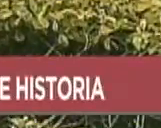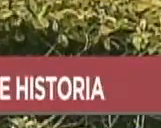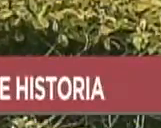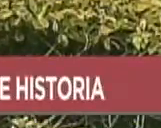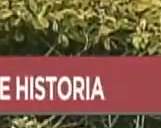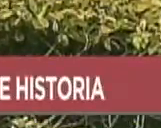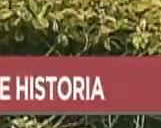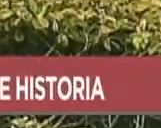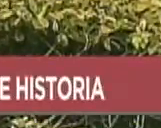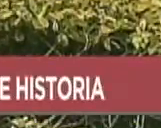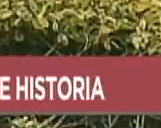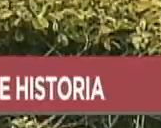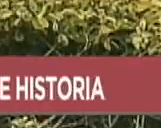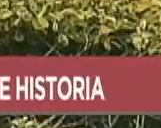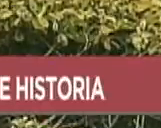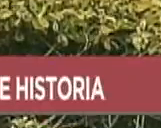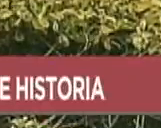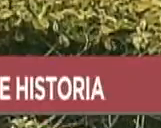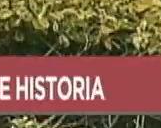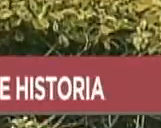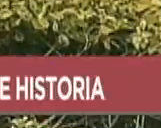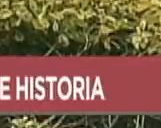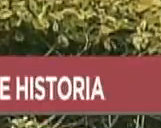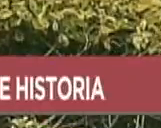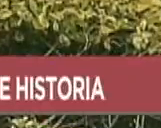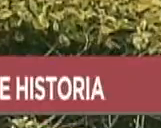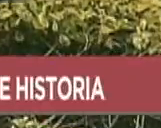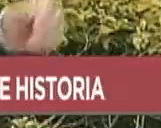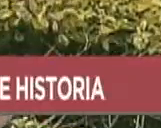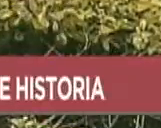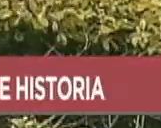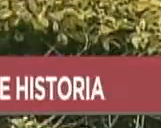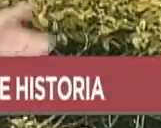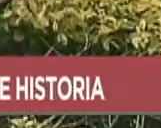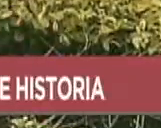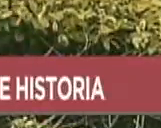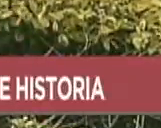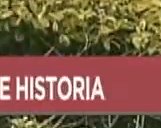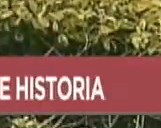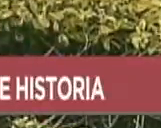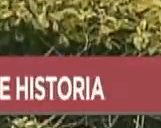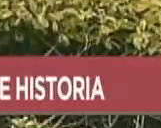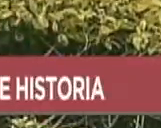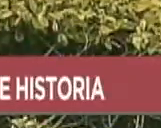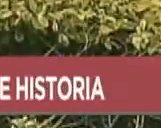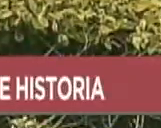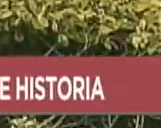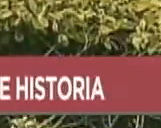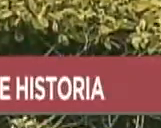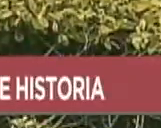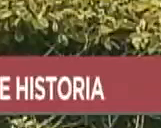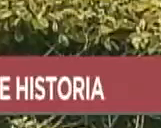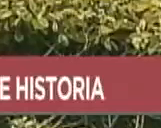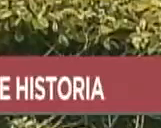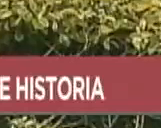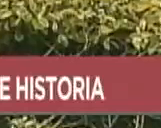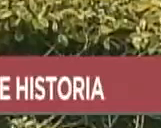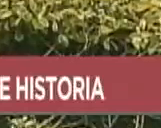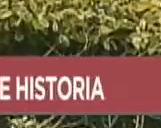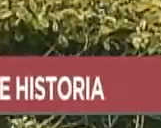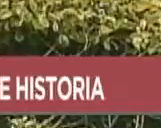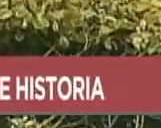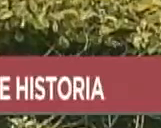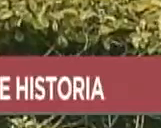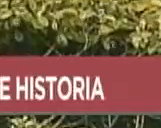bolívar en algo lejano de guantes blancos en una estatua de bronce de mármol chávez tuvo la virtud de traerlo al presente de